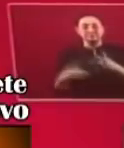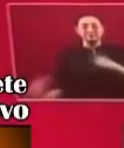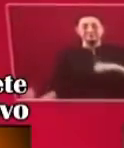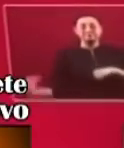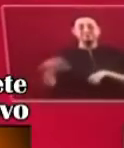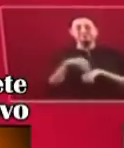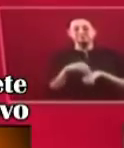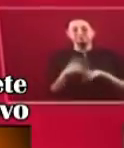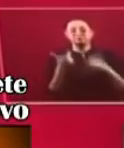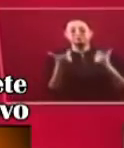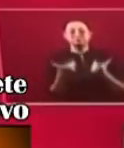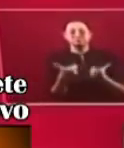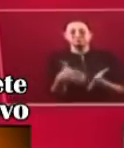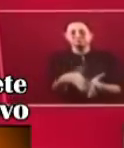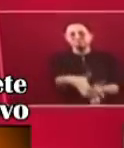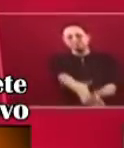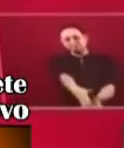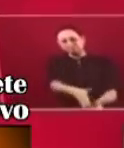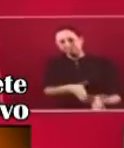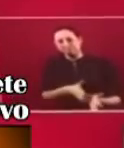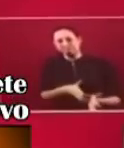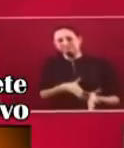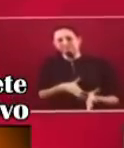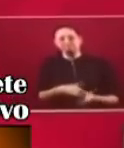austeridad republicana.